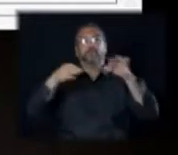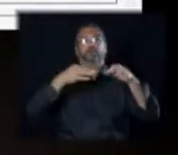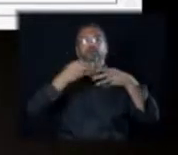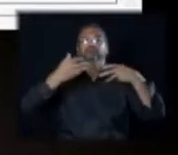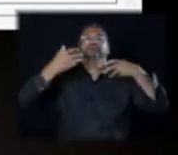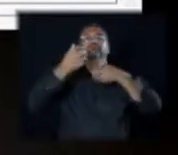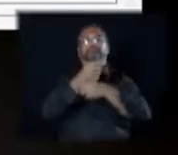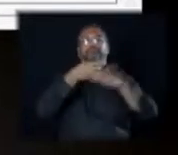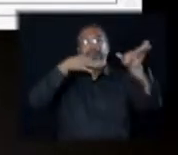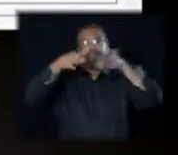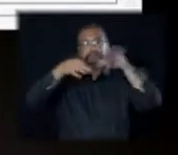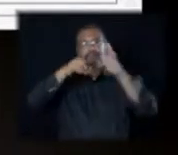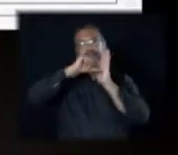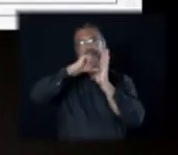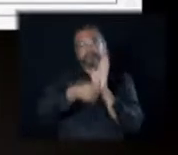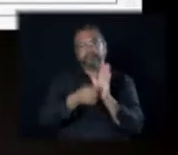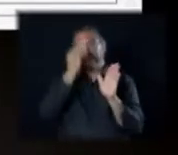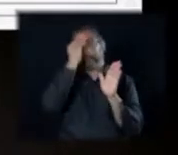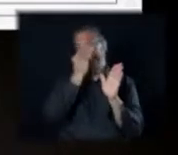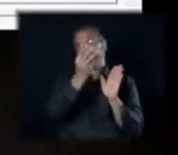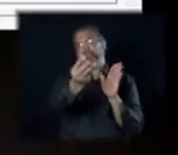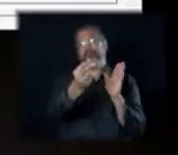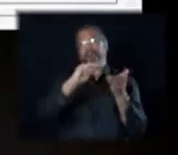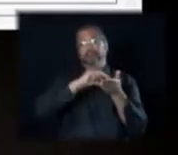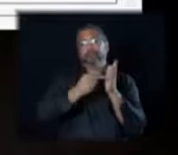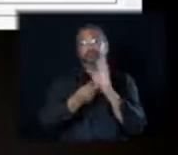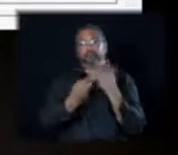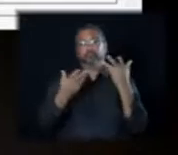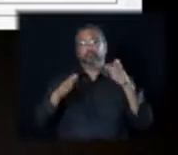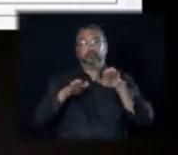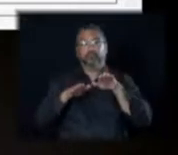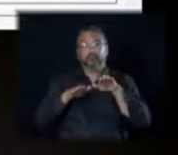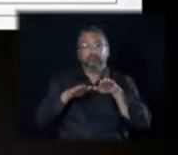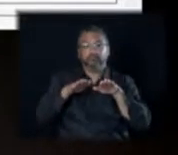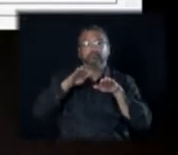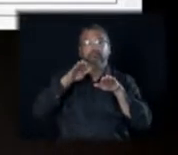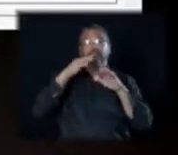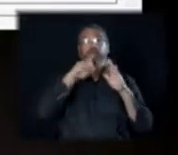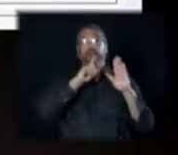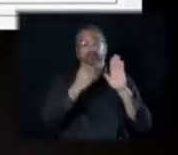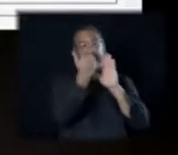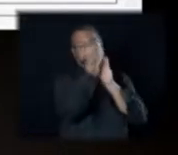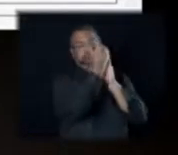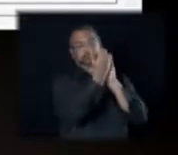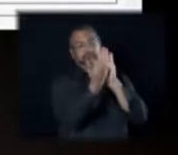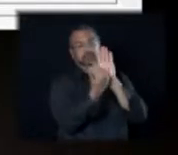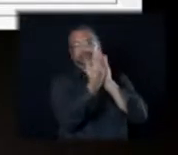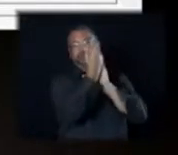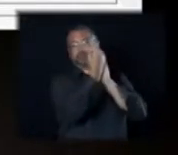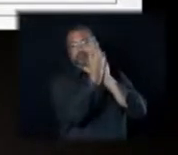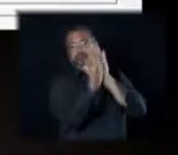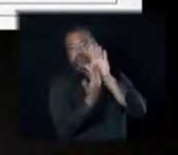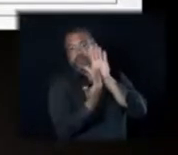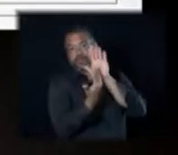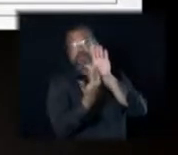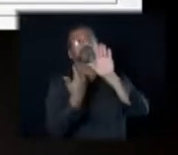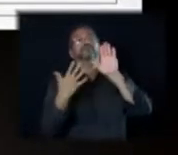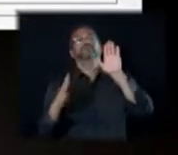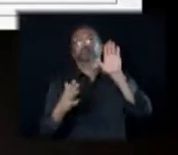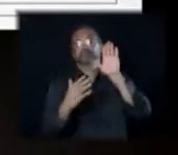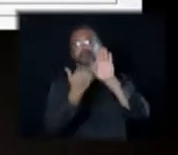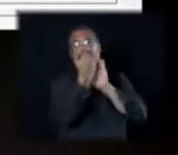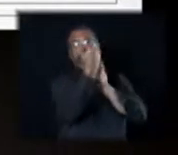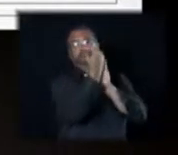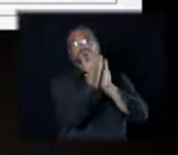Para cerrar, quisiera reiterar que hemos completado el primer paso de los 5 pasos que vamos a seguir para evaluar los